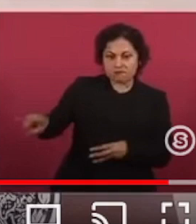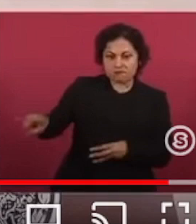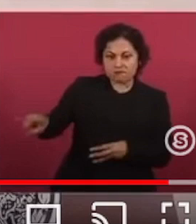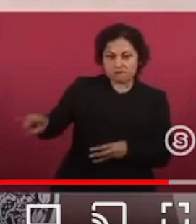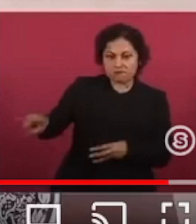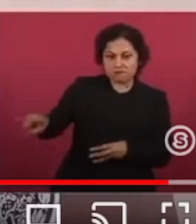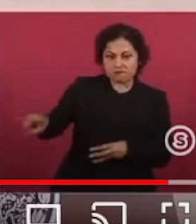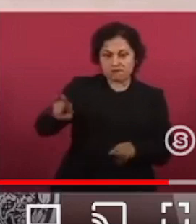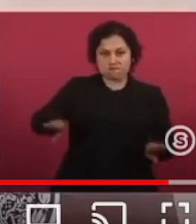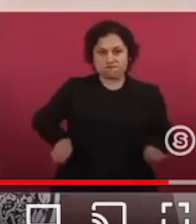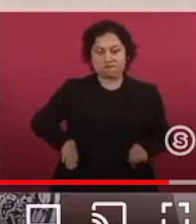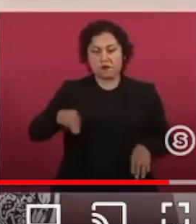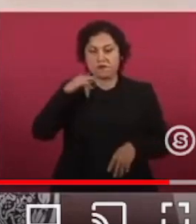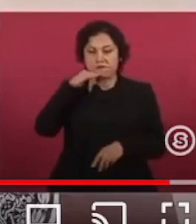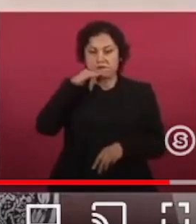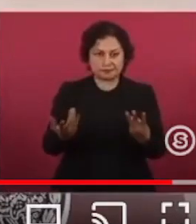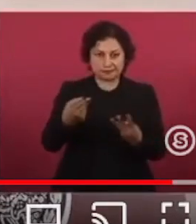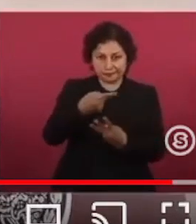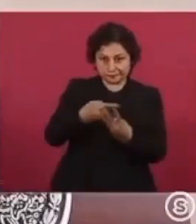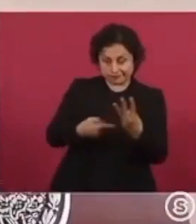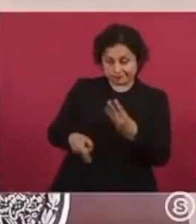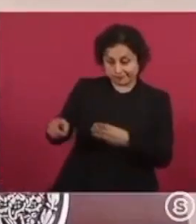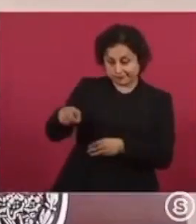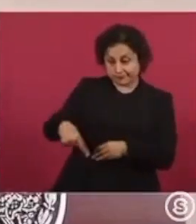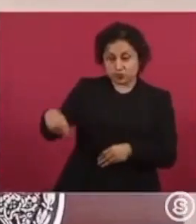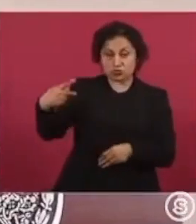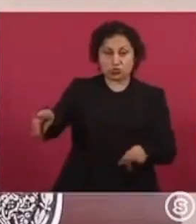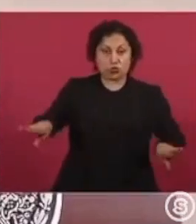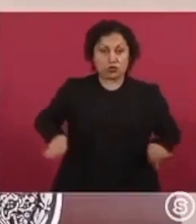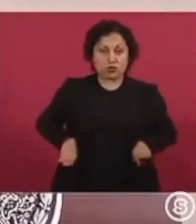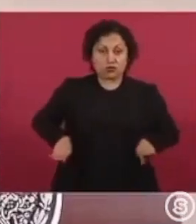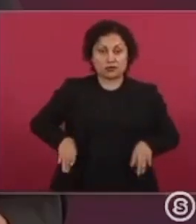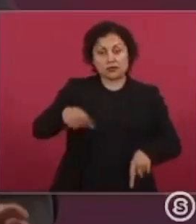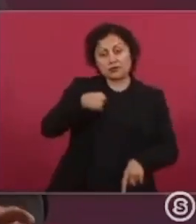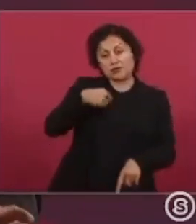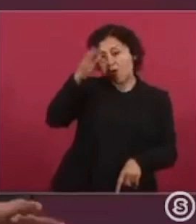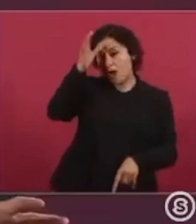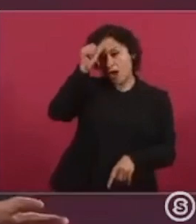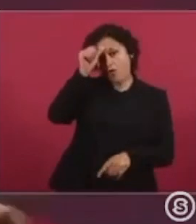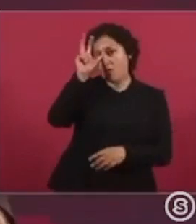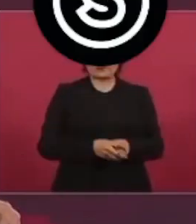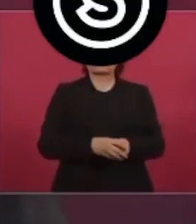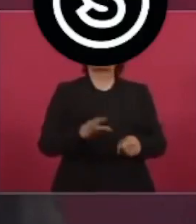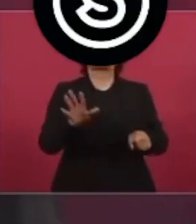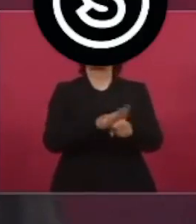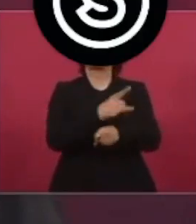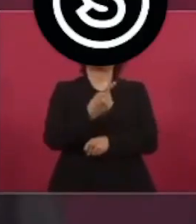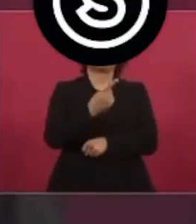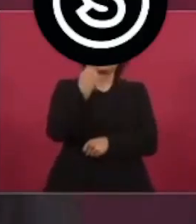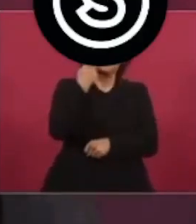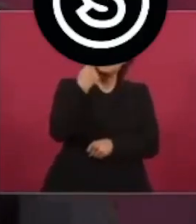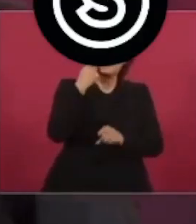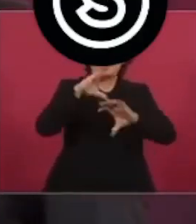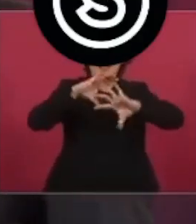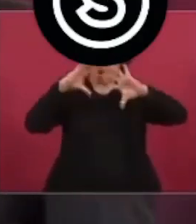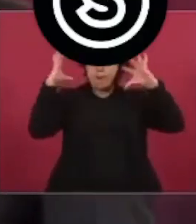Milei por acá, ¿no? Lo que caracteriza a la derecha en el mundo, la única doctrina de la derecha